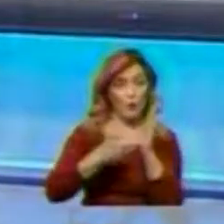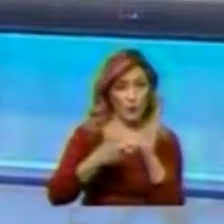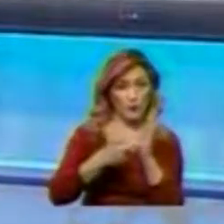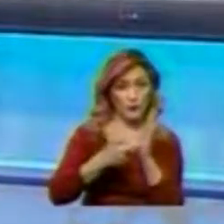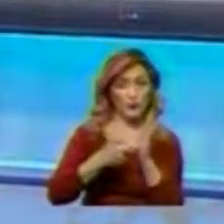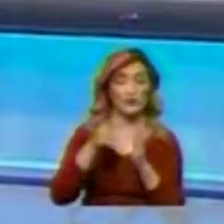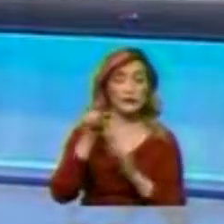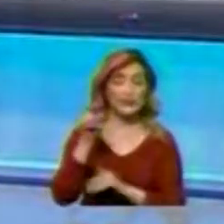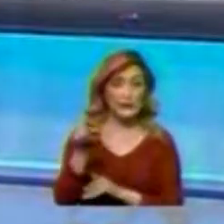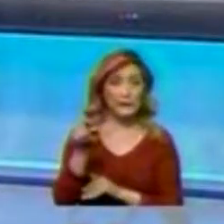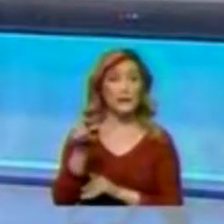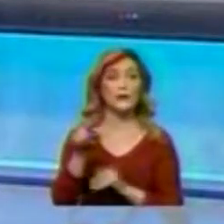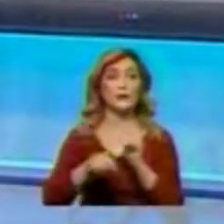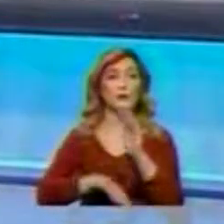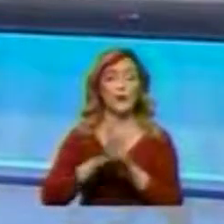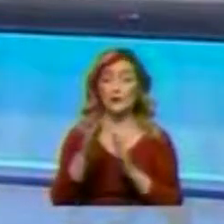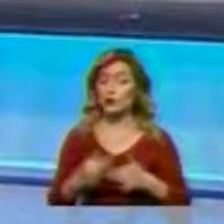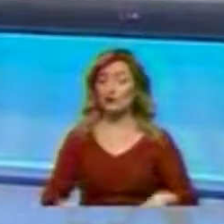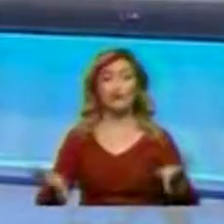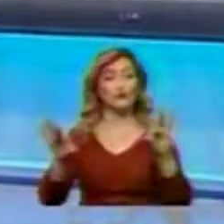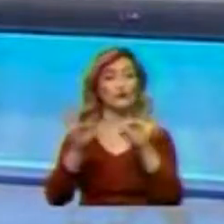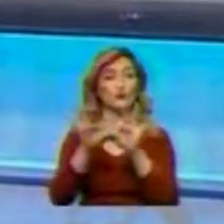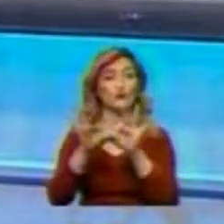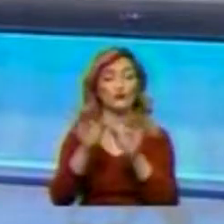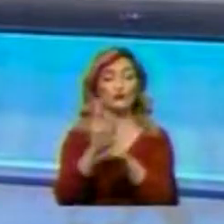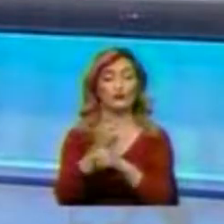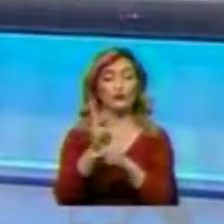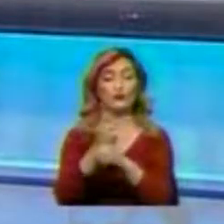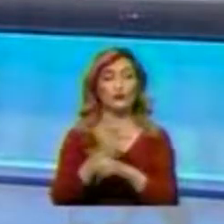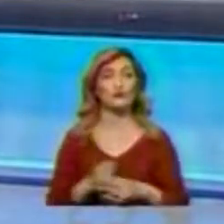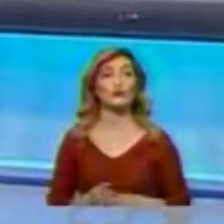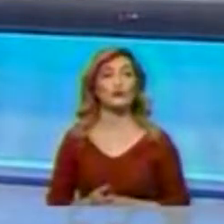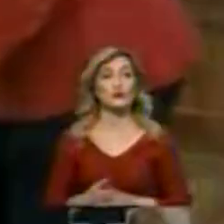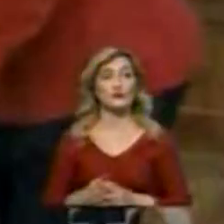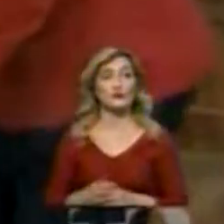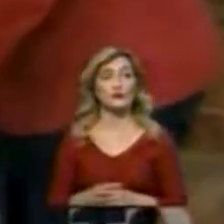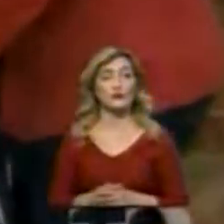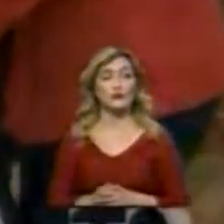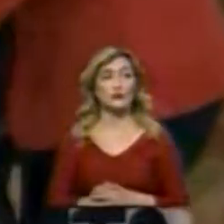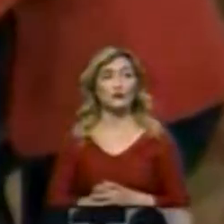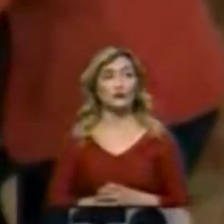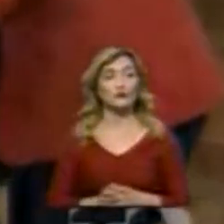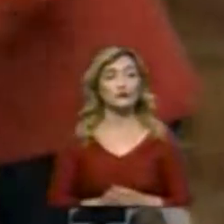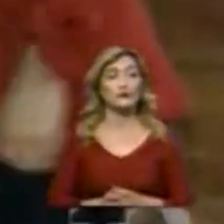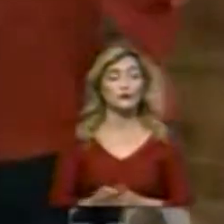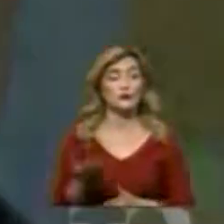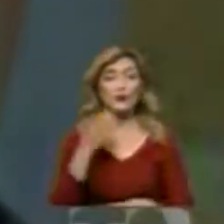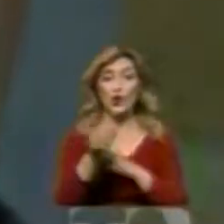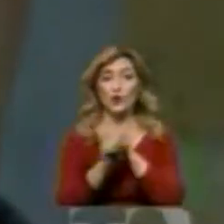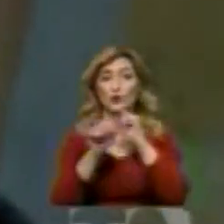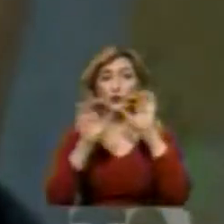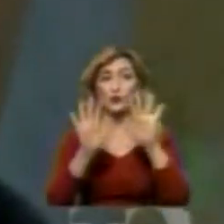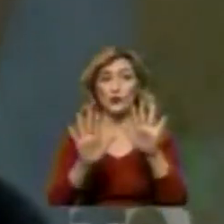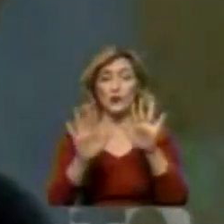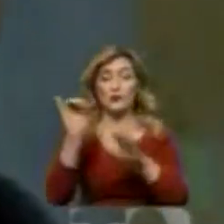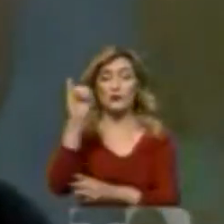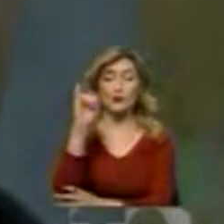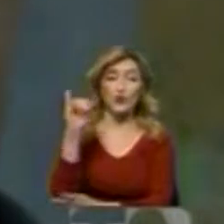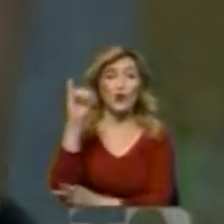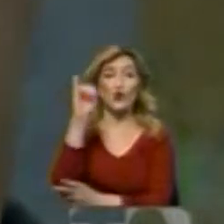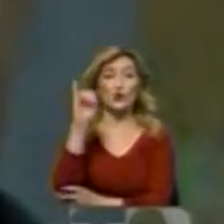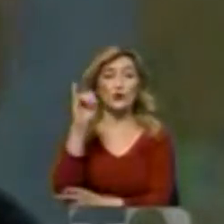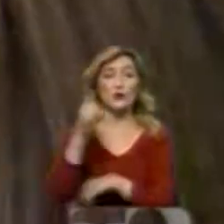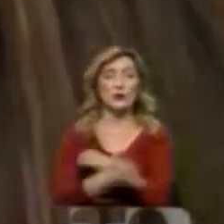renta es una de las medidas más importantes para la producción durante 10 años este el sector industrial del país